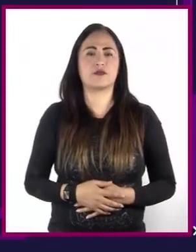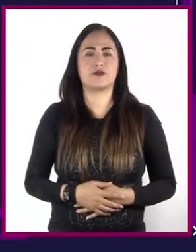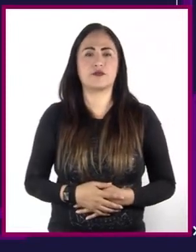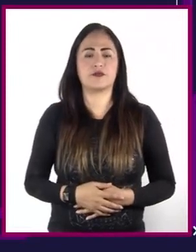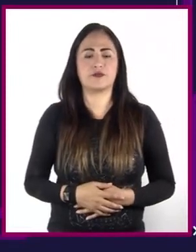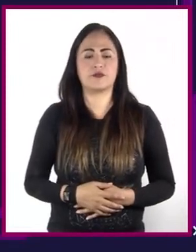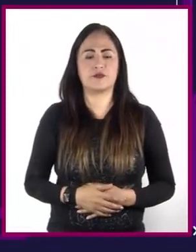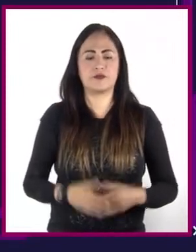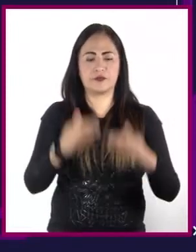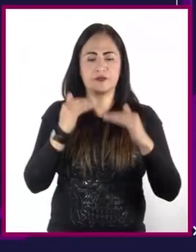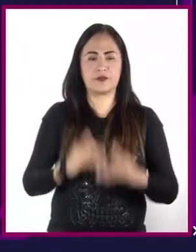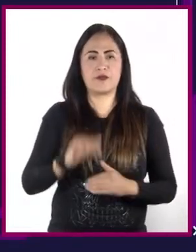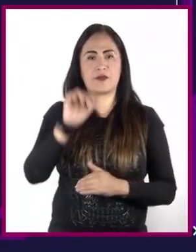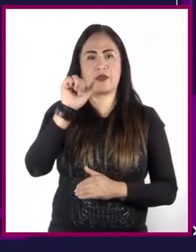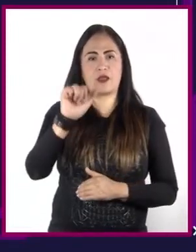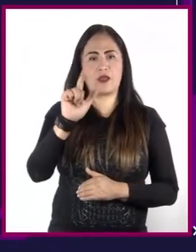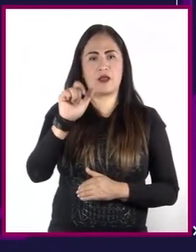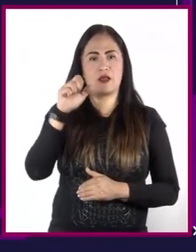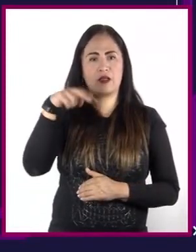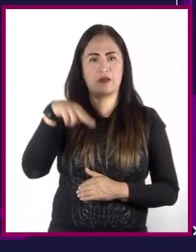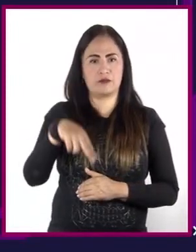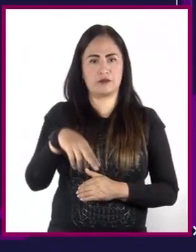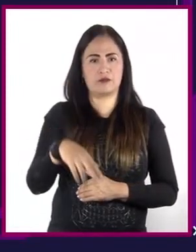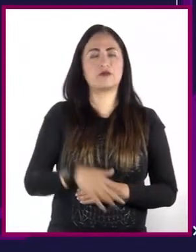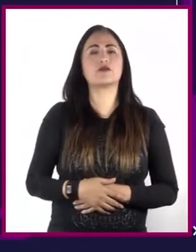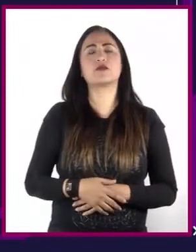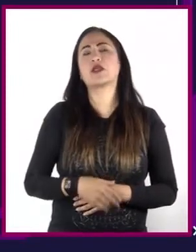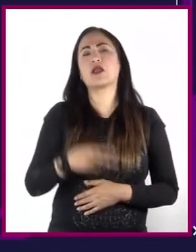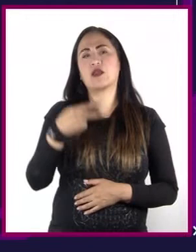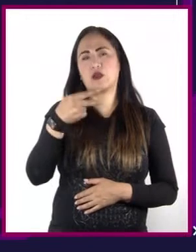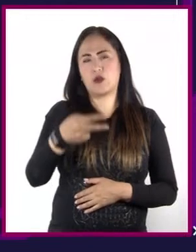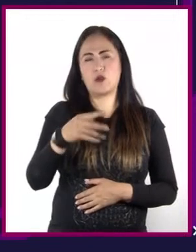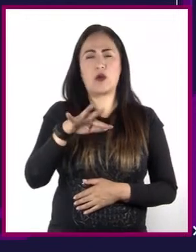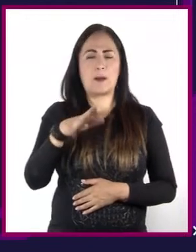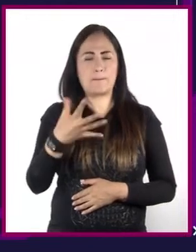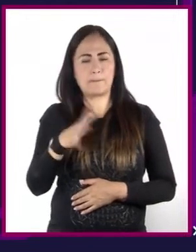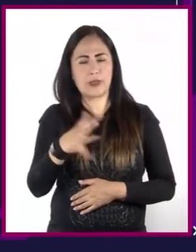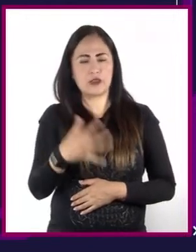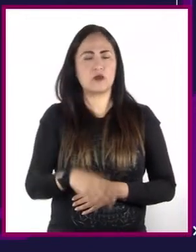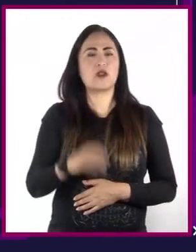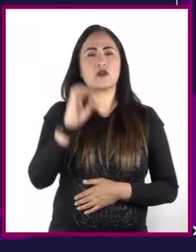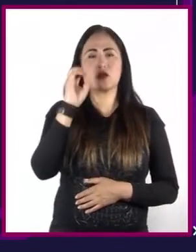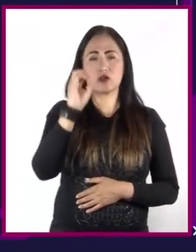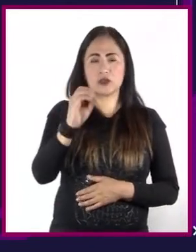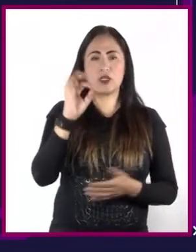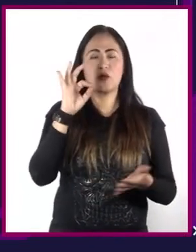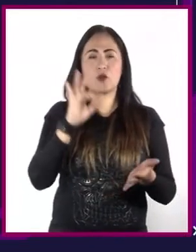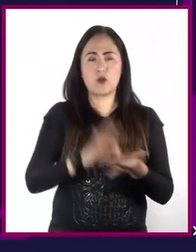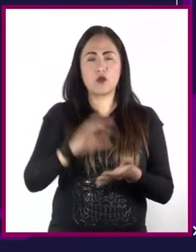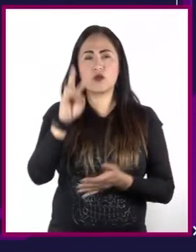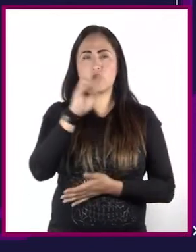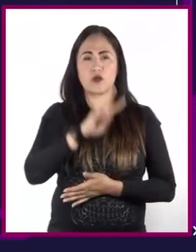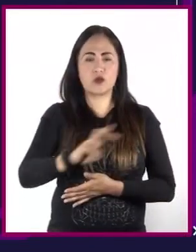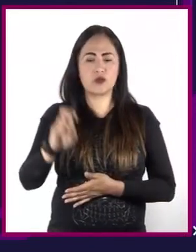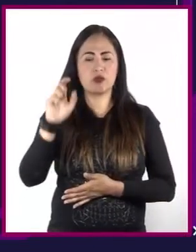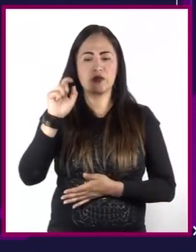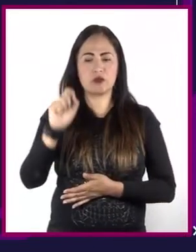0.296. La frecuencia relativa de Alan es igual a 10 entre 44. Es